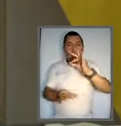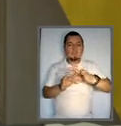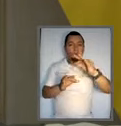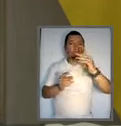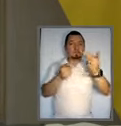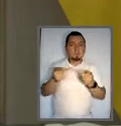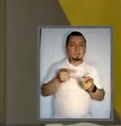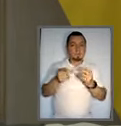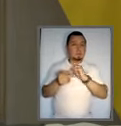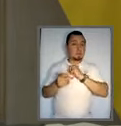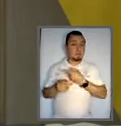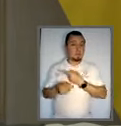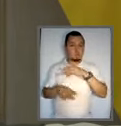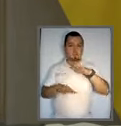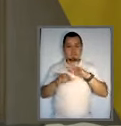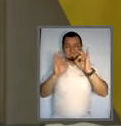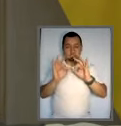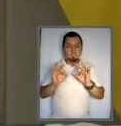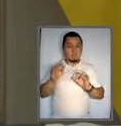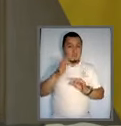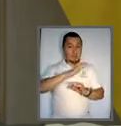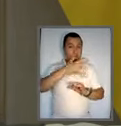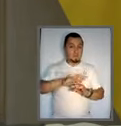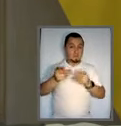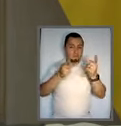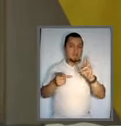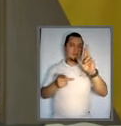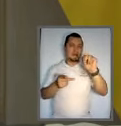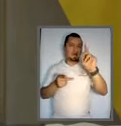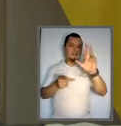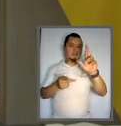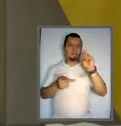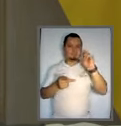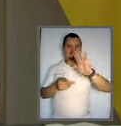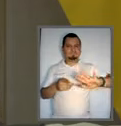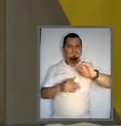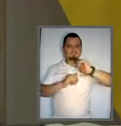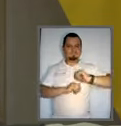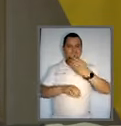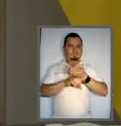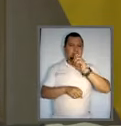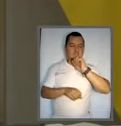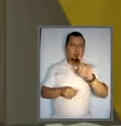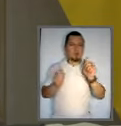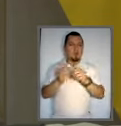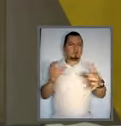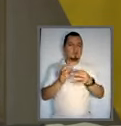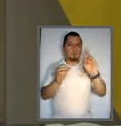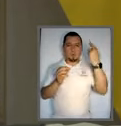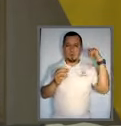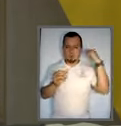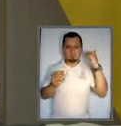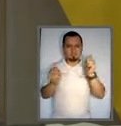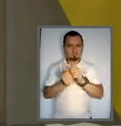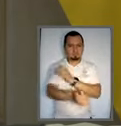políticas en materia de salud con más precisión. Entonces, en general, creo que Radar ha cumplido muy ampliamente su función. Con la Universidad de Guadalajara